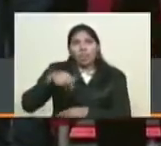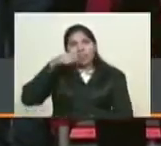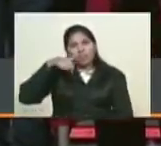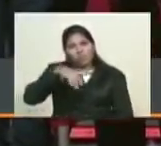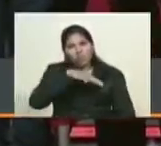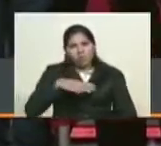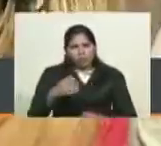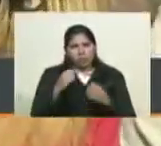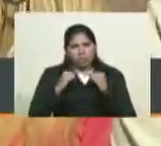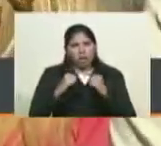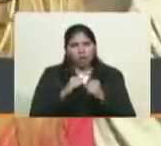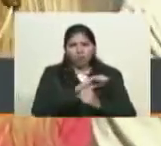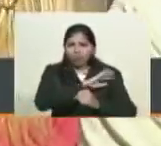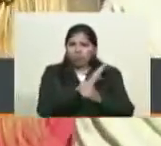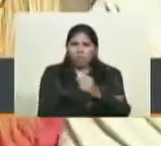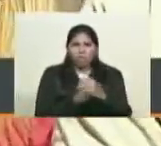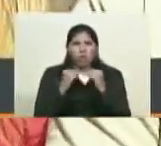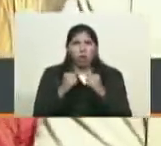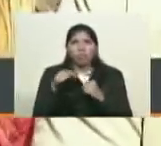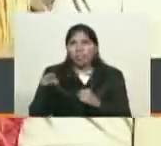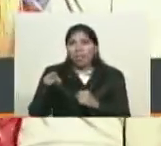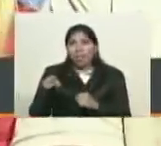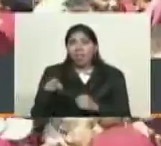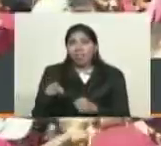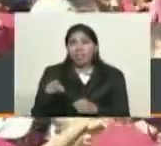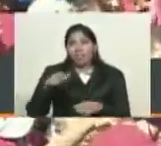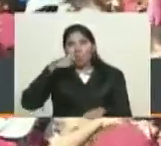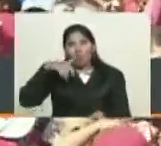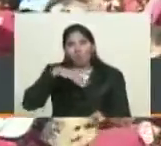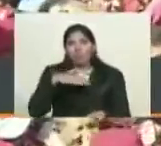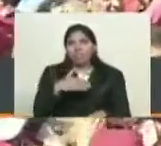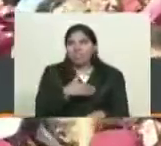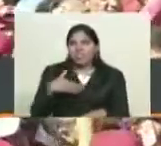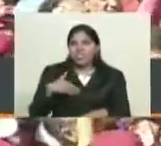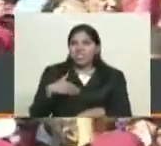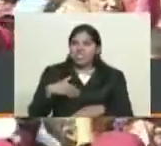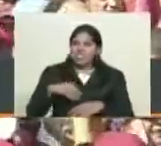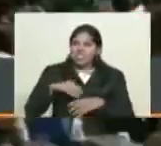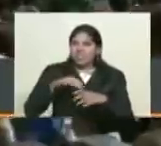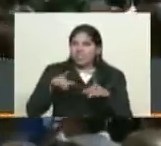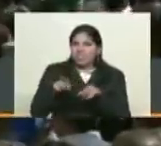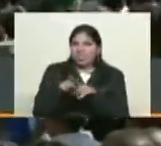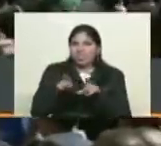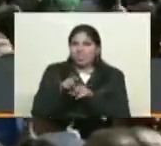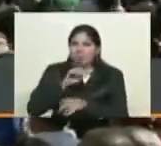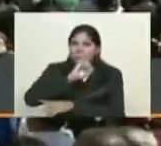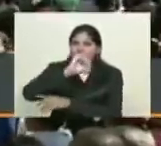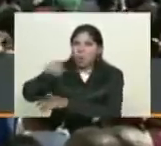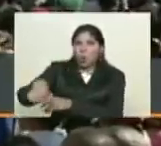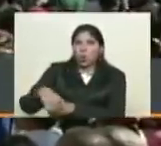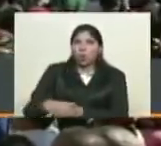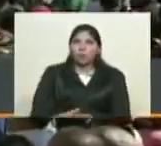rebelde, de este pueblo que te tiene ganas, Ramos Alup. Inscríbete, cobarde.